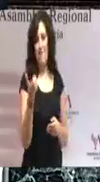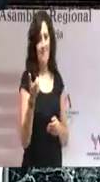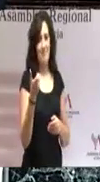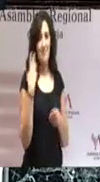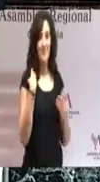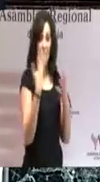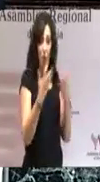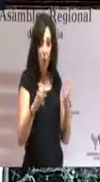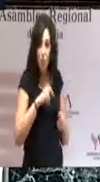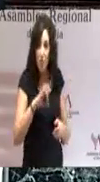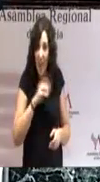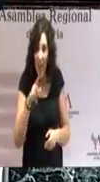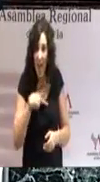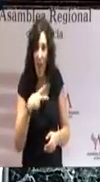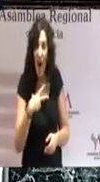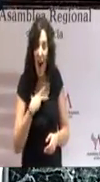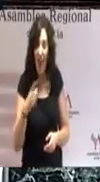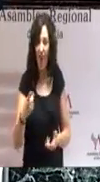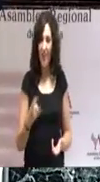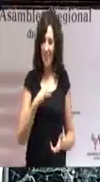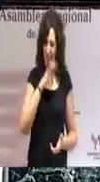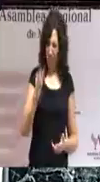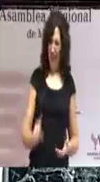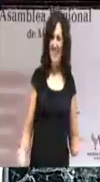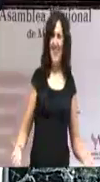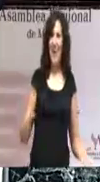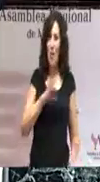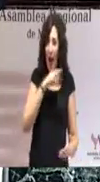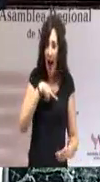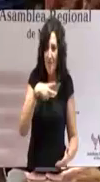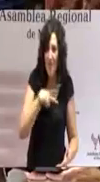es abogado, señor Sánchez. Usted es abogado.